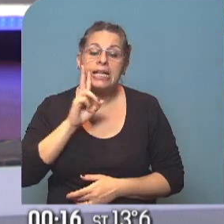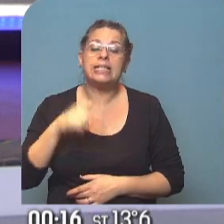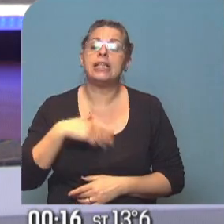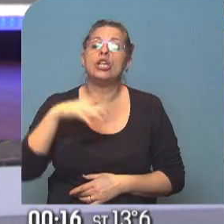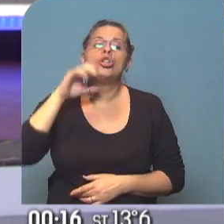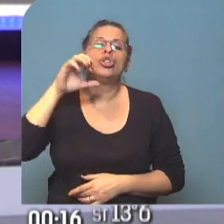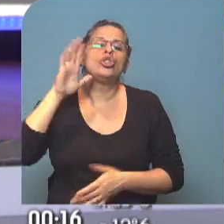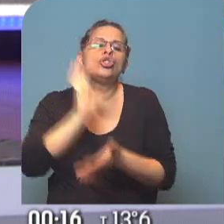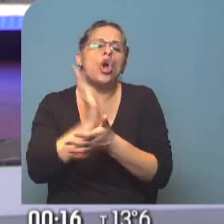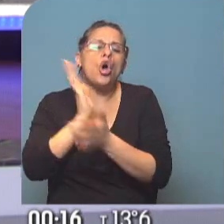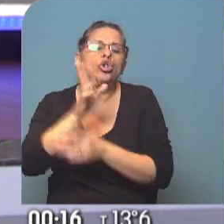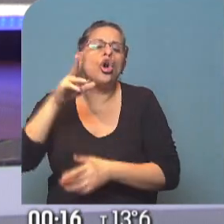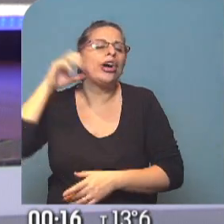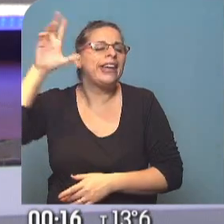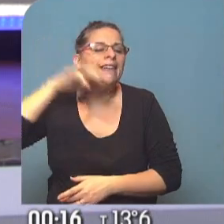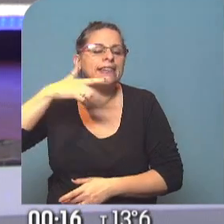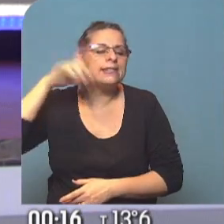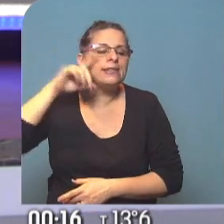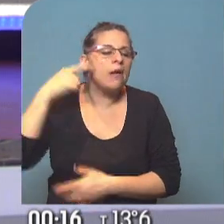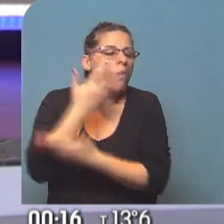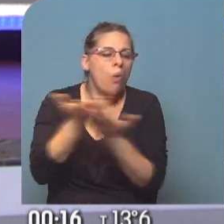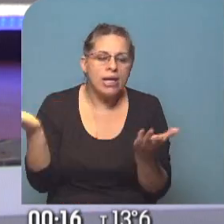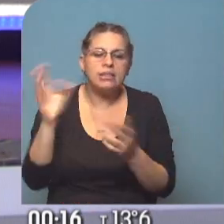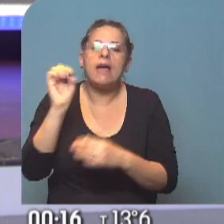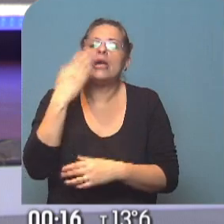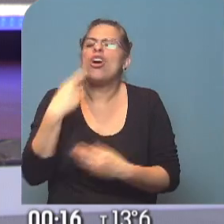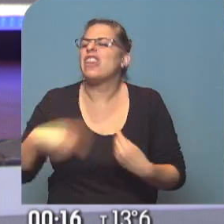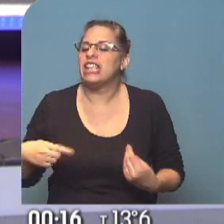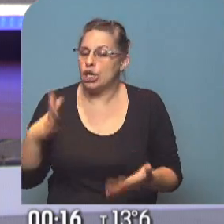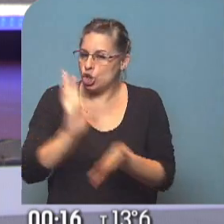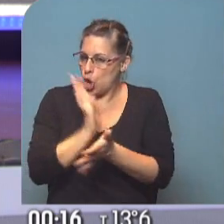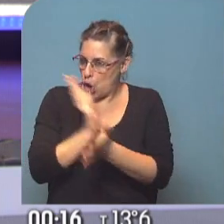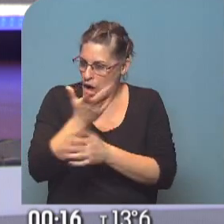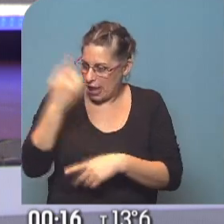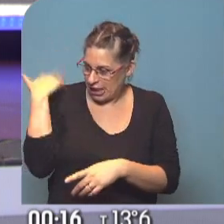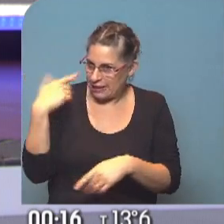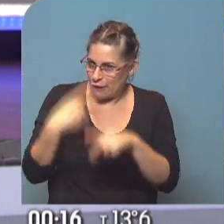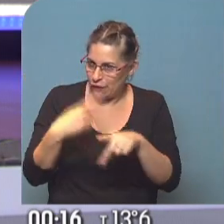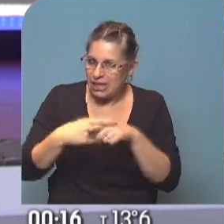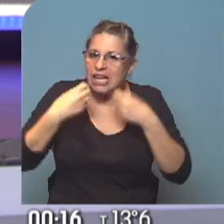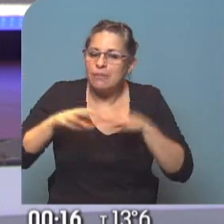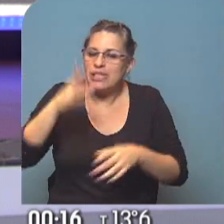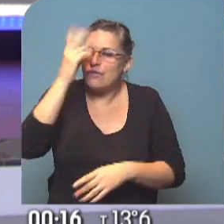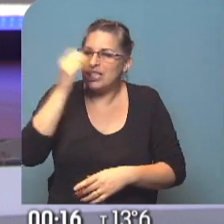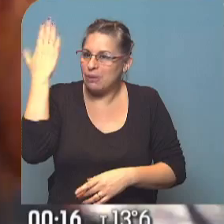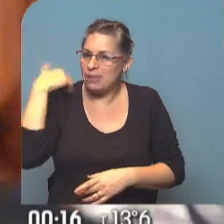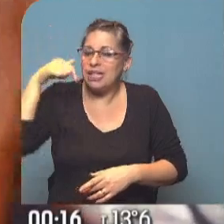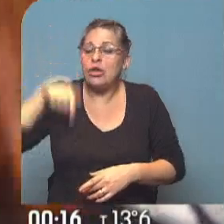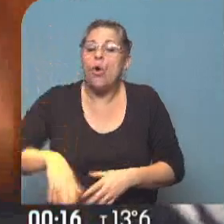un montón de tradiciones se fusionan para mostrarles lo mejor del chocolate de una fiesta que empezó todo el fin de semana pasado y terminó hoy. Mira.